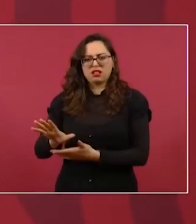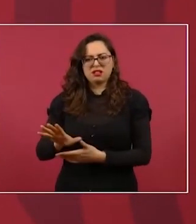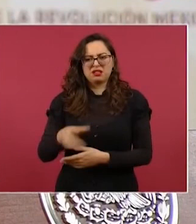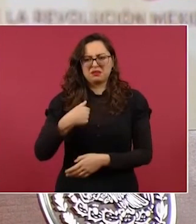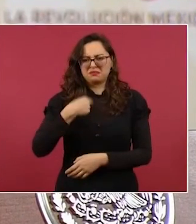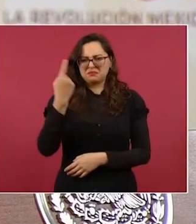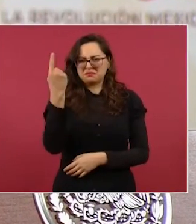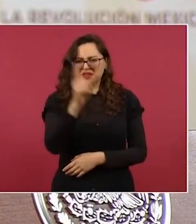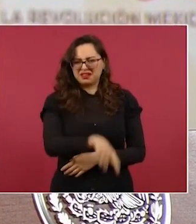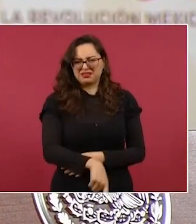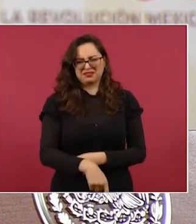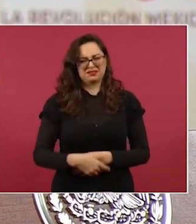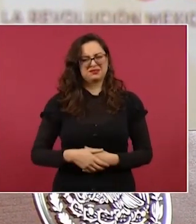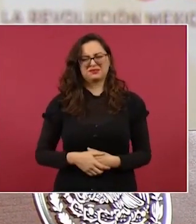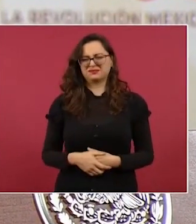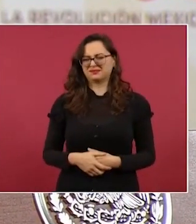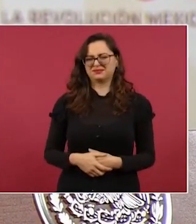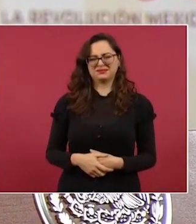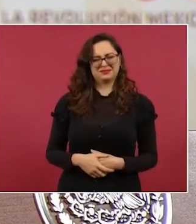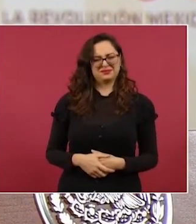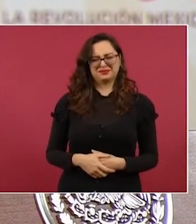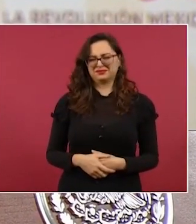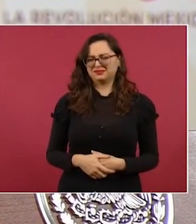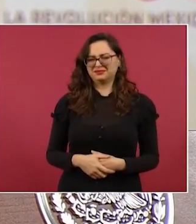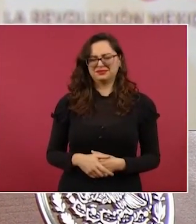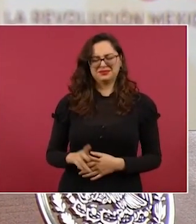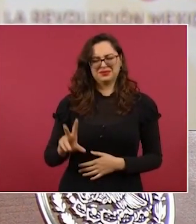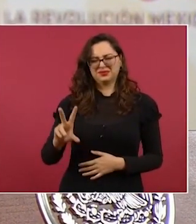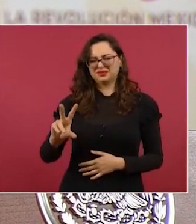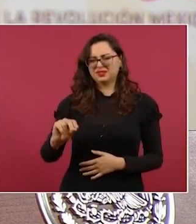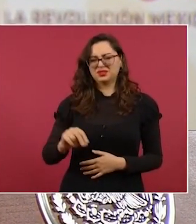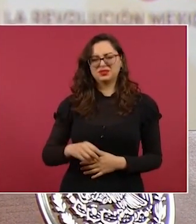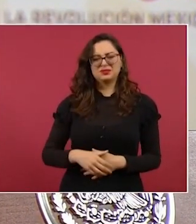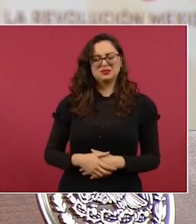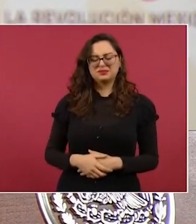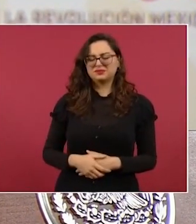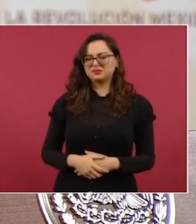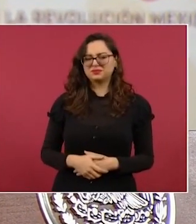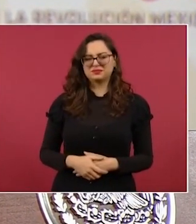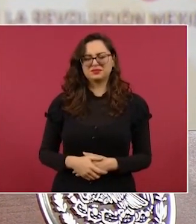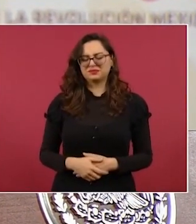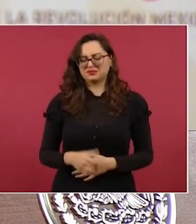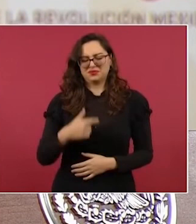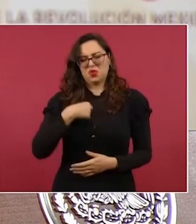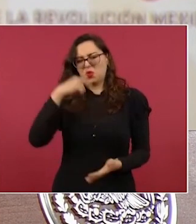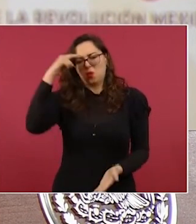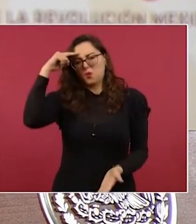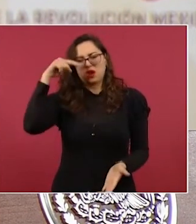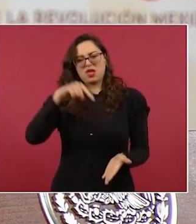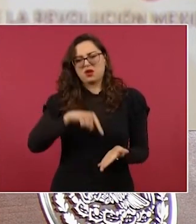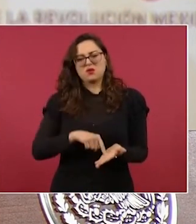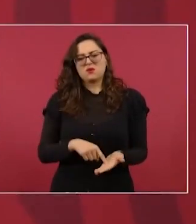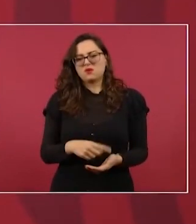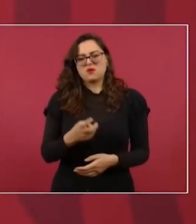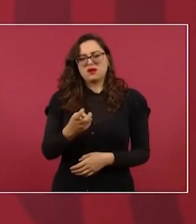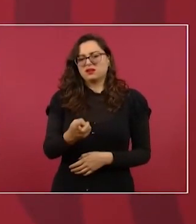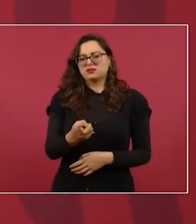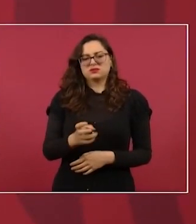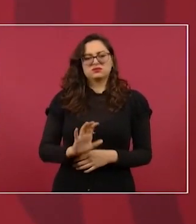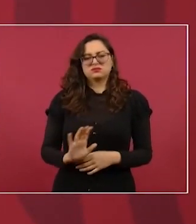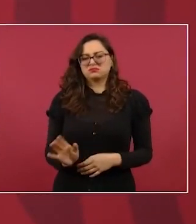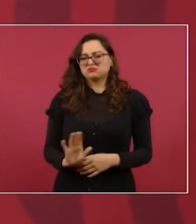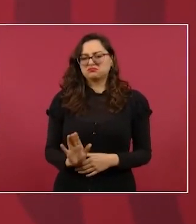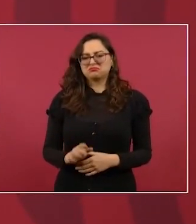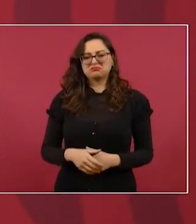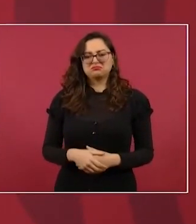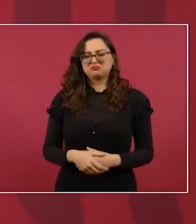Lugar en el que se ha tomado la libertad de ser el prócer moral de un país que no lo